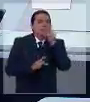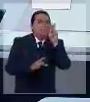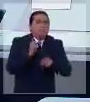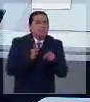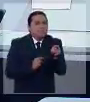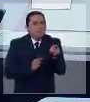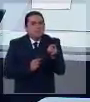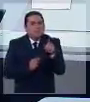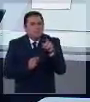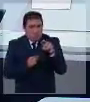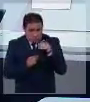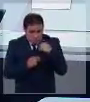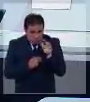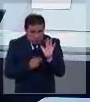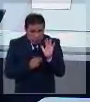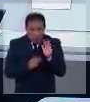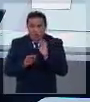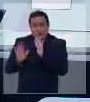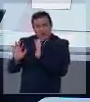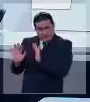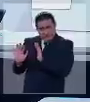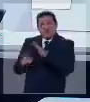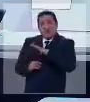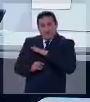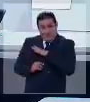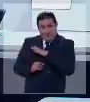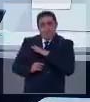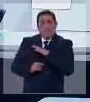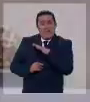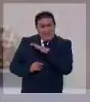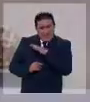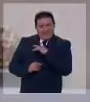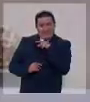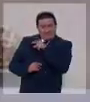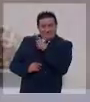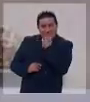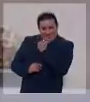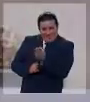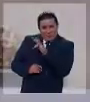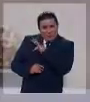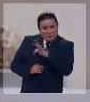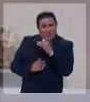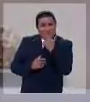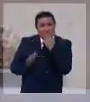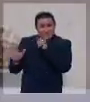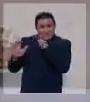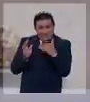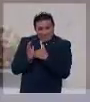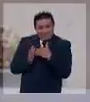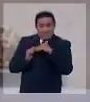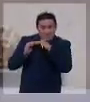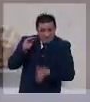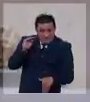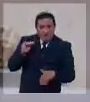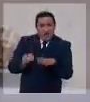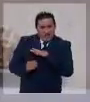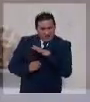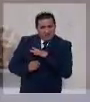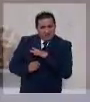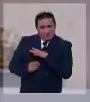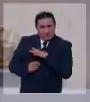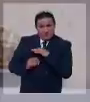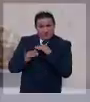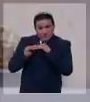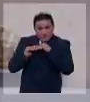no le cuesta a quien trabaja hoy. Sí la hay, y de 7 mil pesos para arriba no la hay. Por lo tanto, quien hoy,